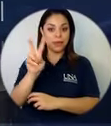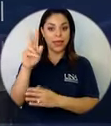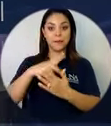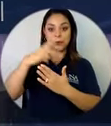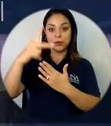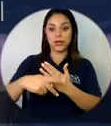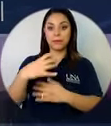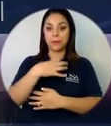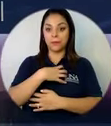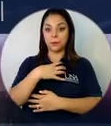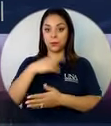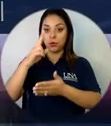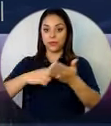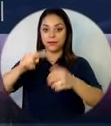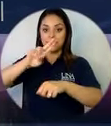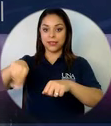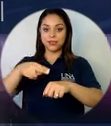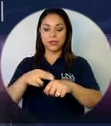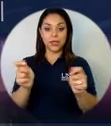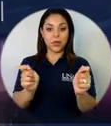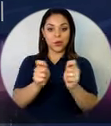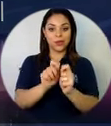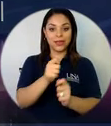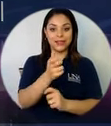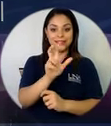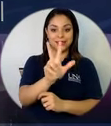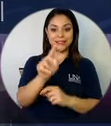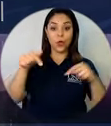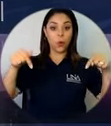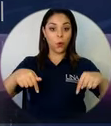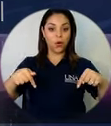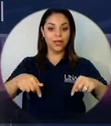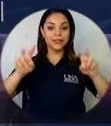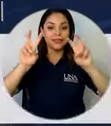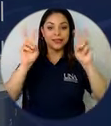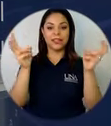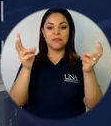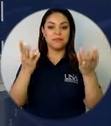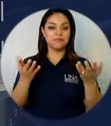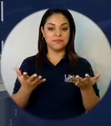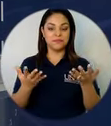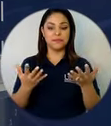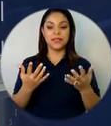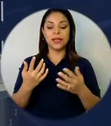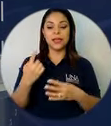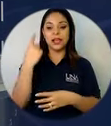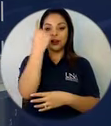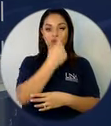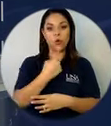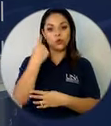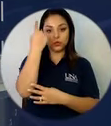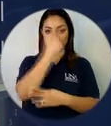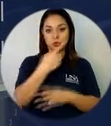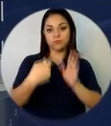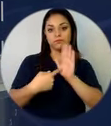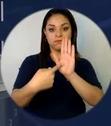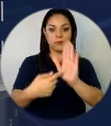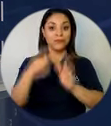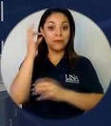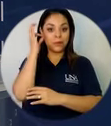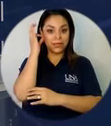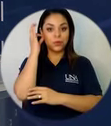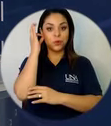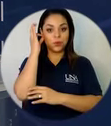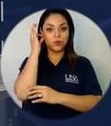Continúa usted con Una Mirada, del programa de la Universidad Nacional y del CINAR S.A. Hoy con el tema del rostro femenino